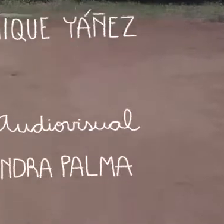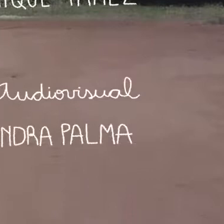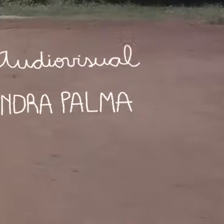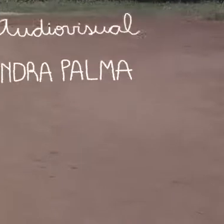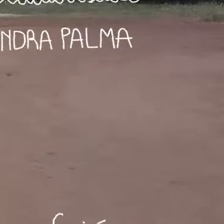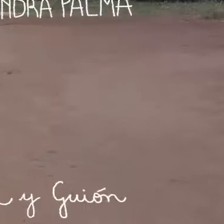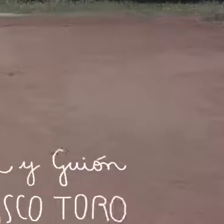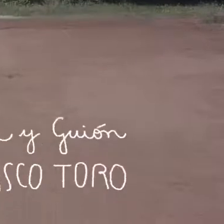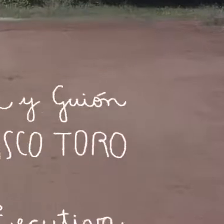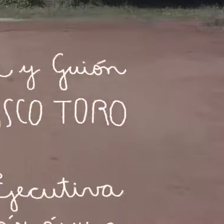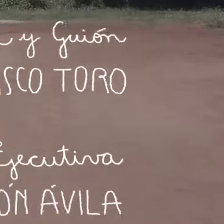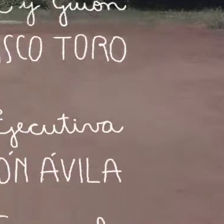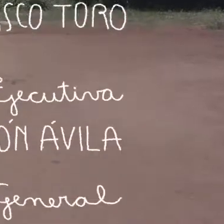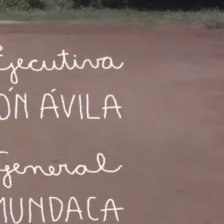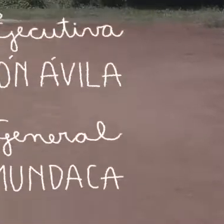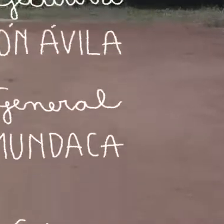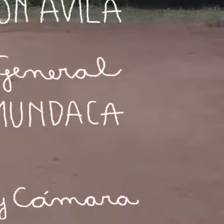Aparecen los créditos finales.